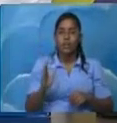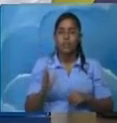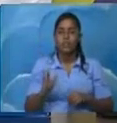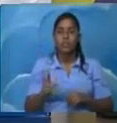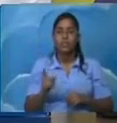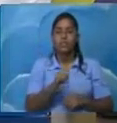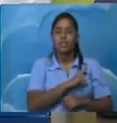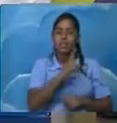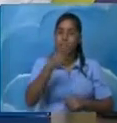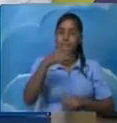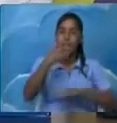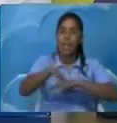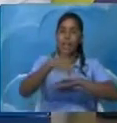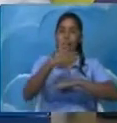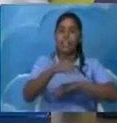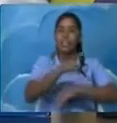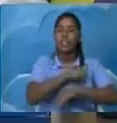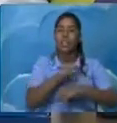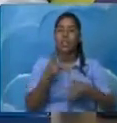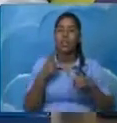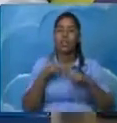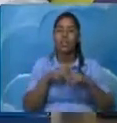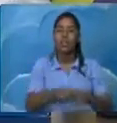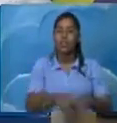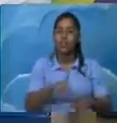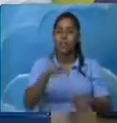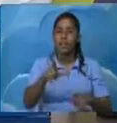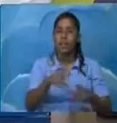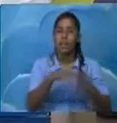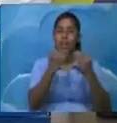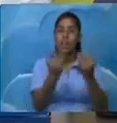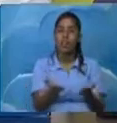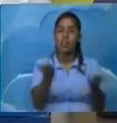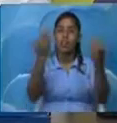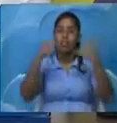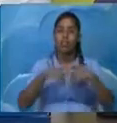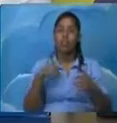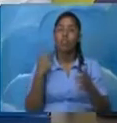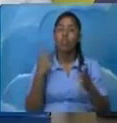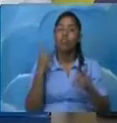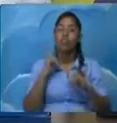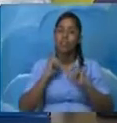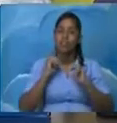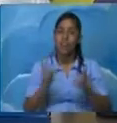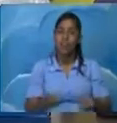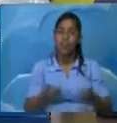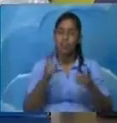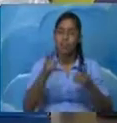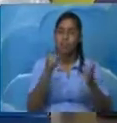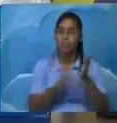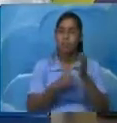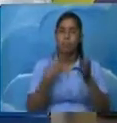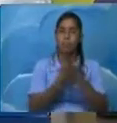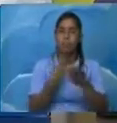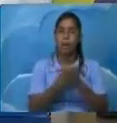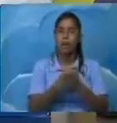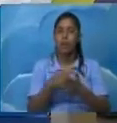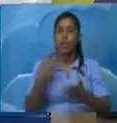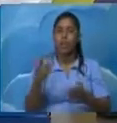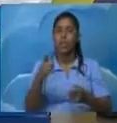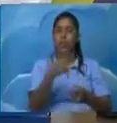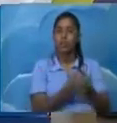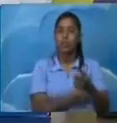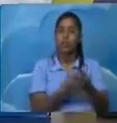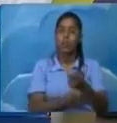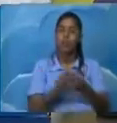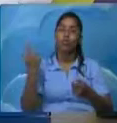Del extranjero demandarás el reintegro, pero lo que tu hermano tuviere